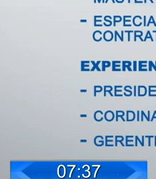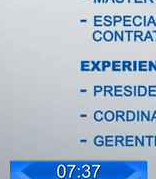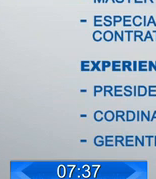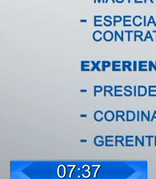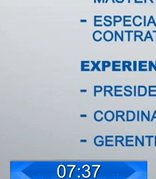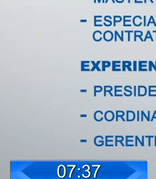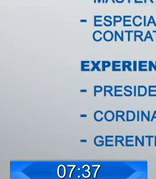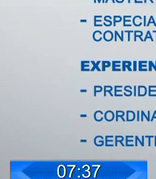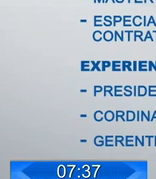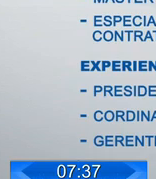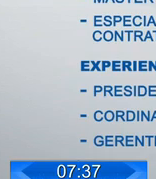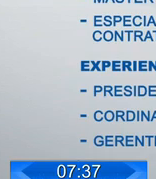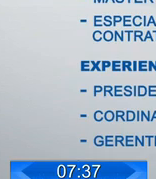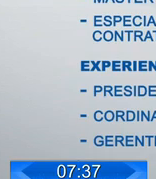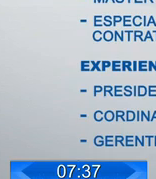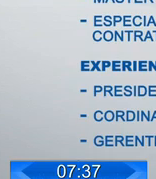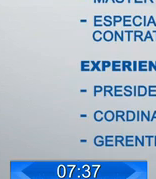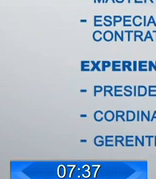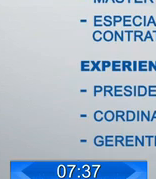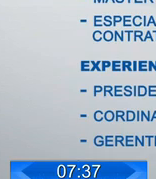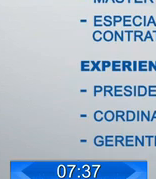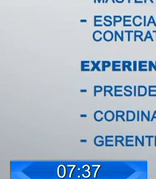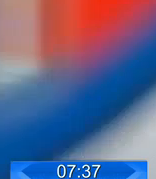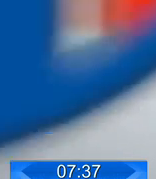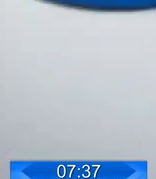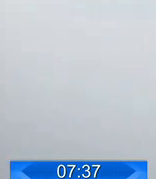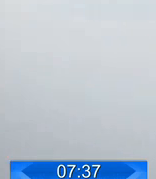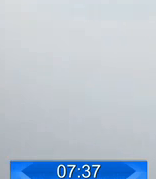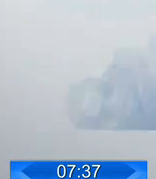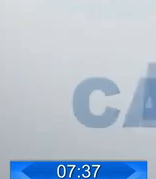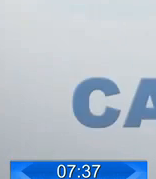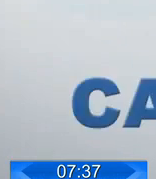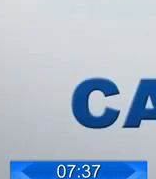gerente de planta de Electroecuatoriana.